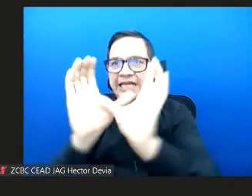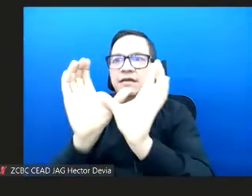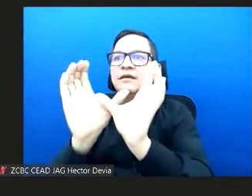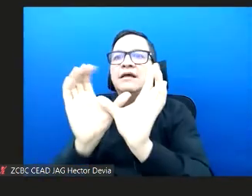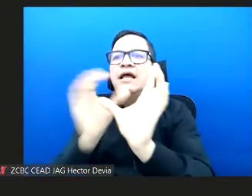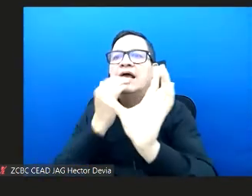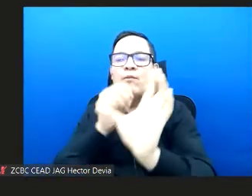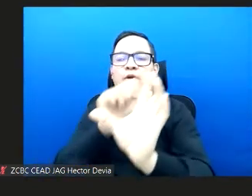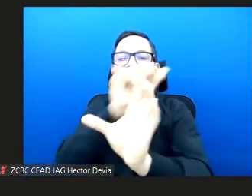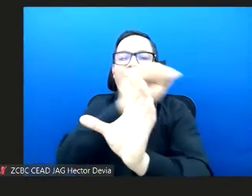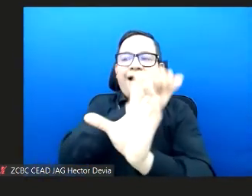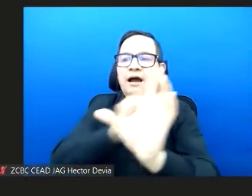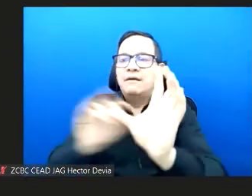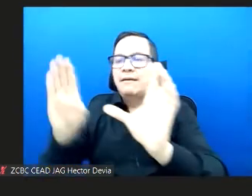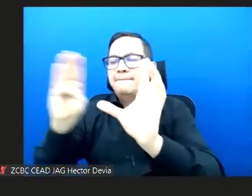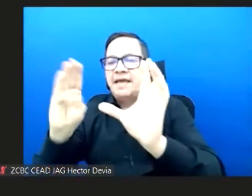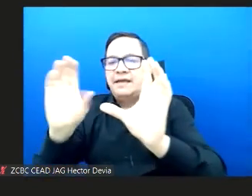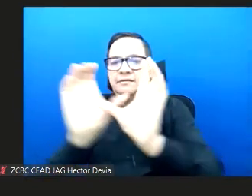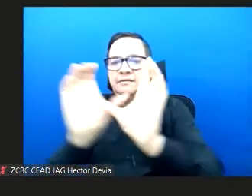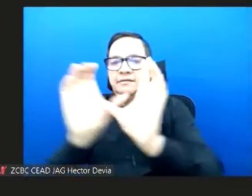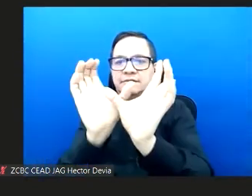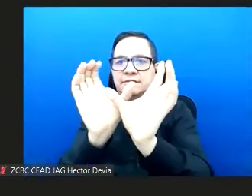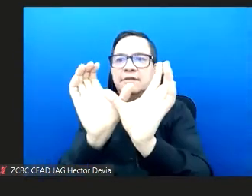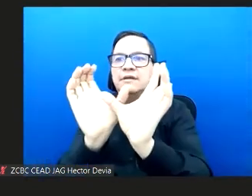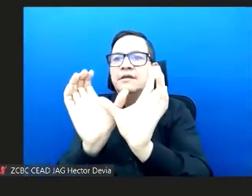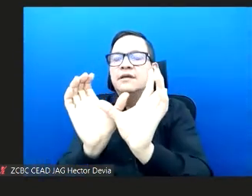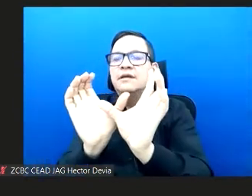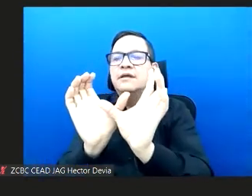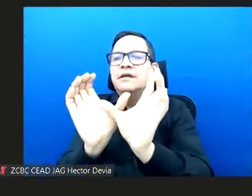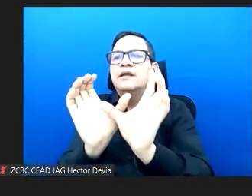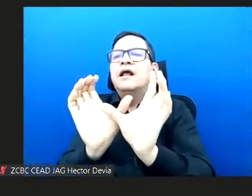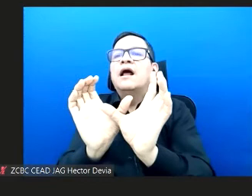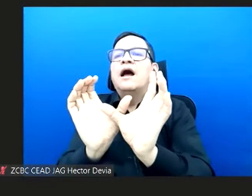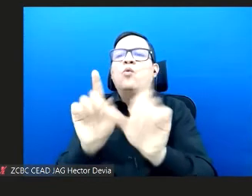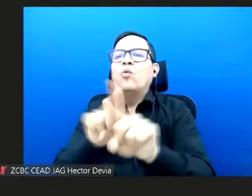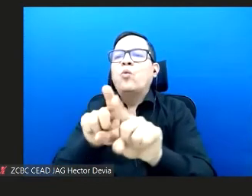B entre X tales que X que pertenecen